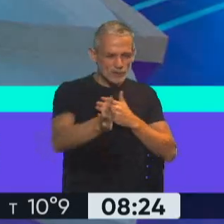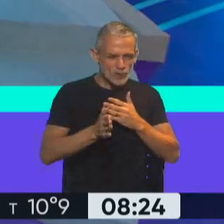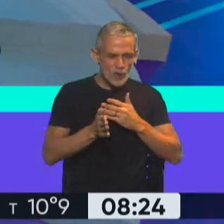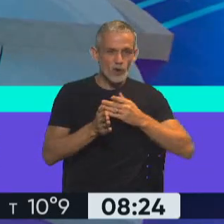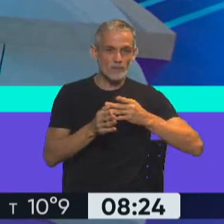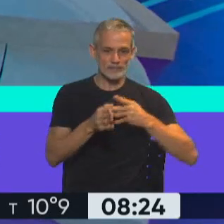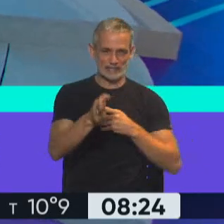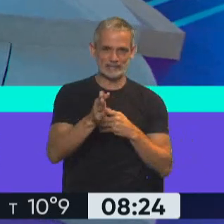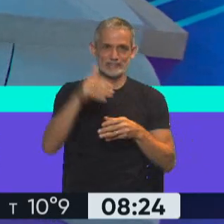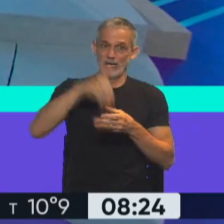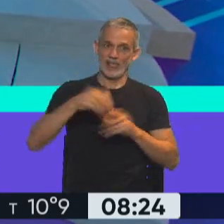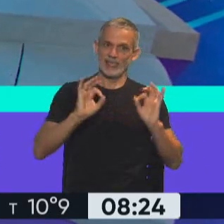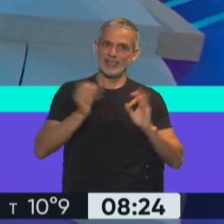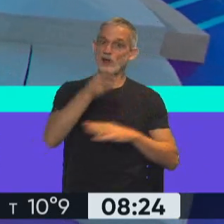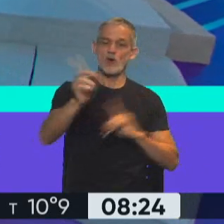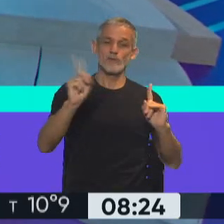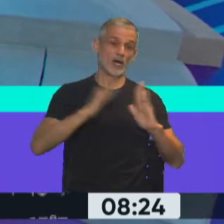electorado que no fue a votar.